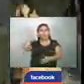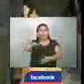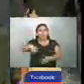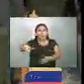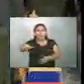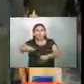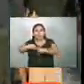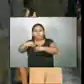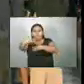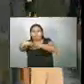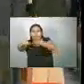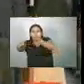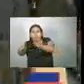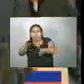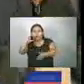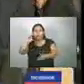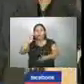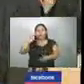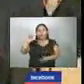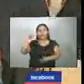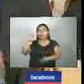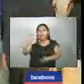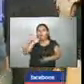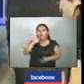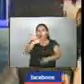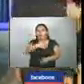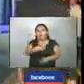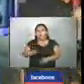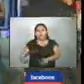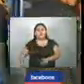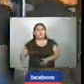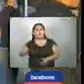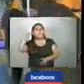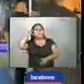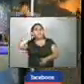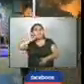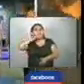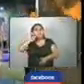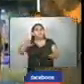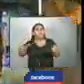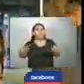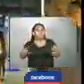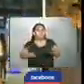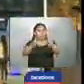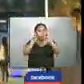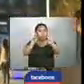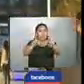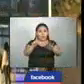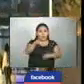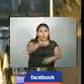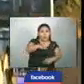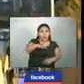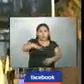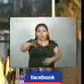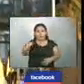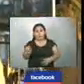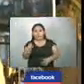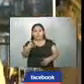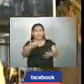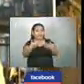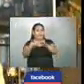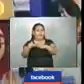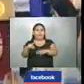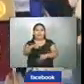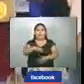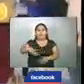que fue inaugurado ese día por parte del presidente Nayib Bukele. En total fueron seis de ellos en diferentes puntos del